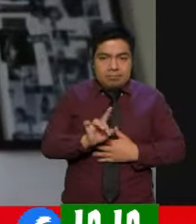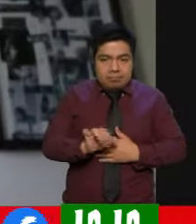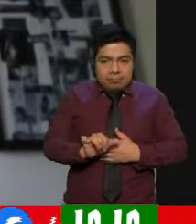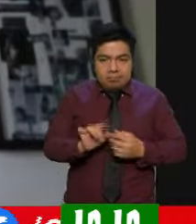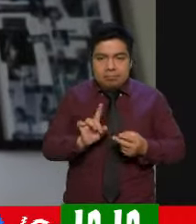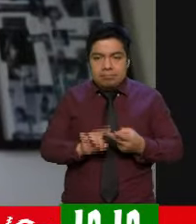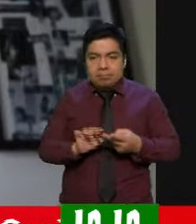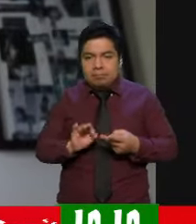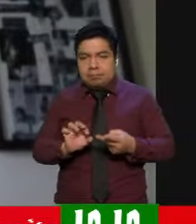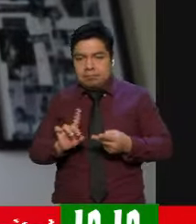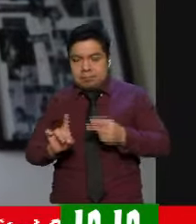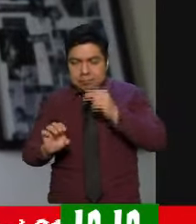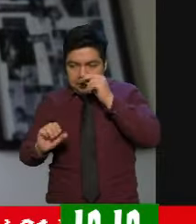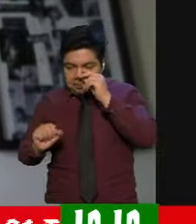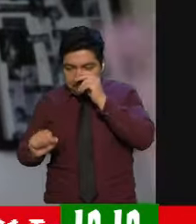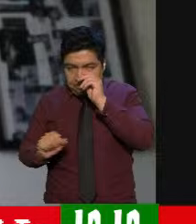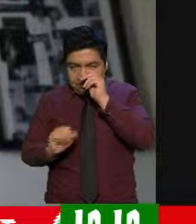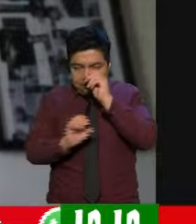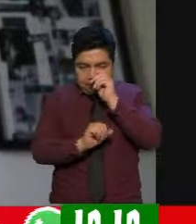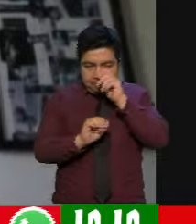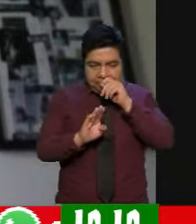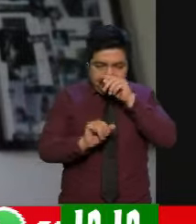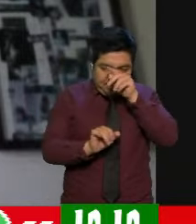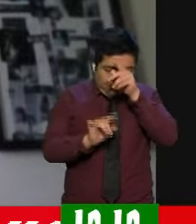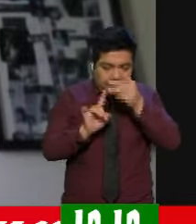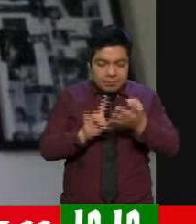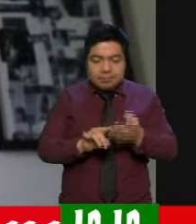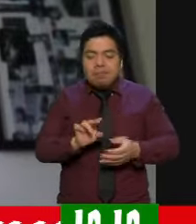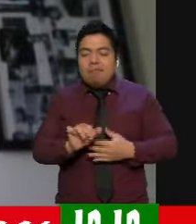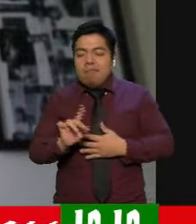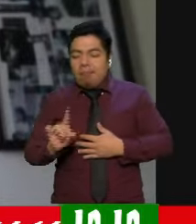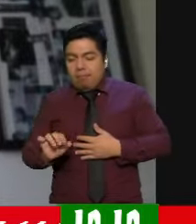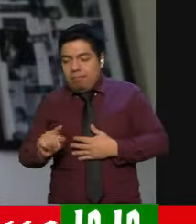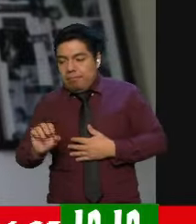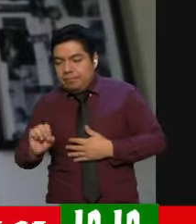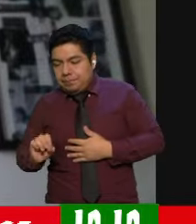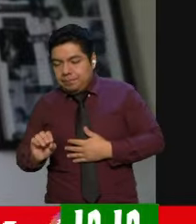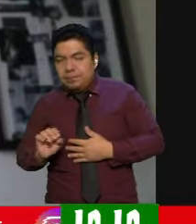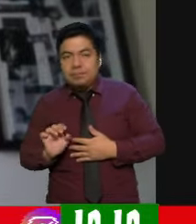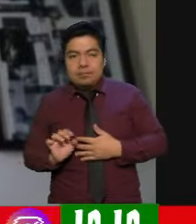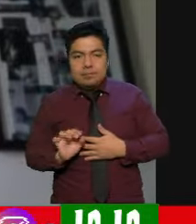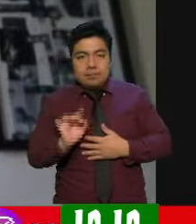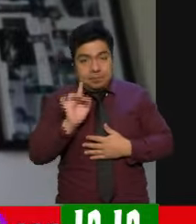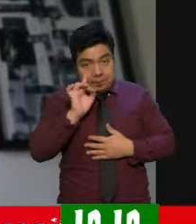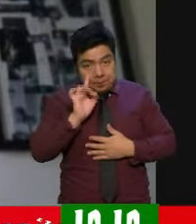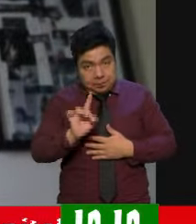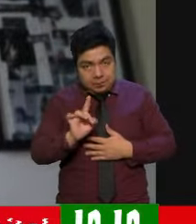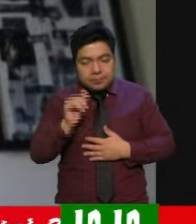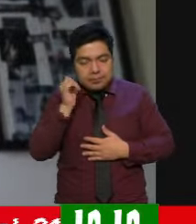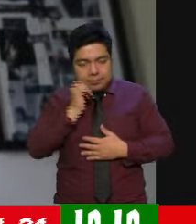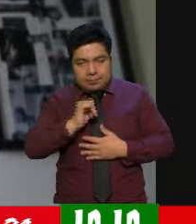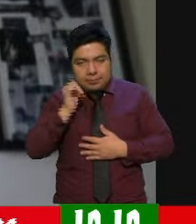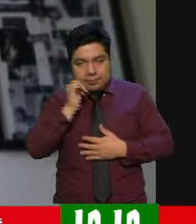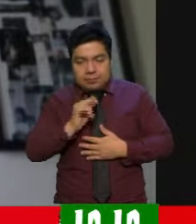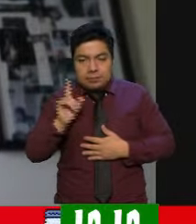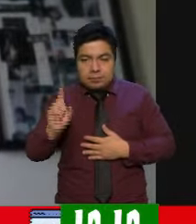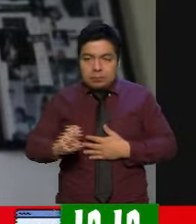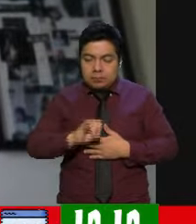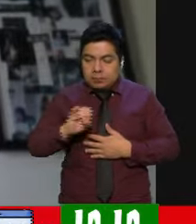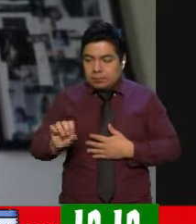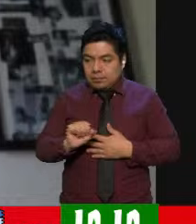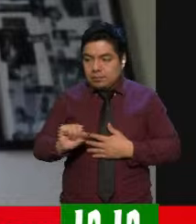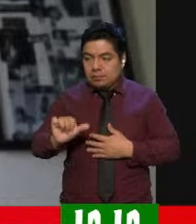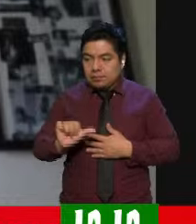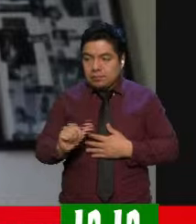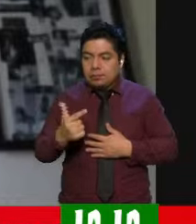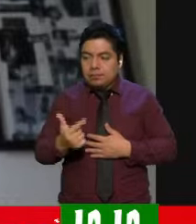de las Cosas, Sombra, Nada en su Sitio. Importante también comentar que tuvo siempre el buen visto de José Agustín. Hace poco